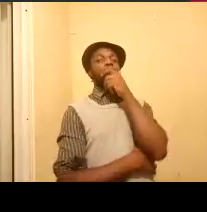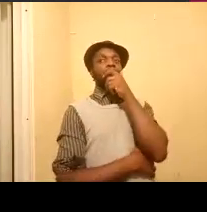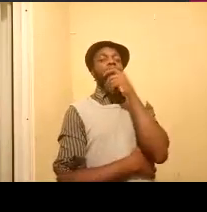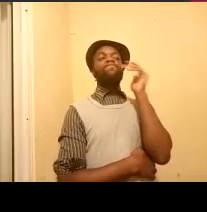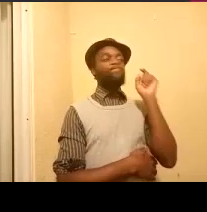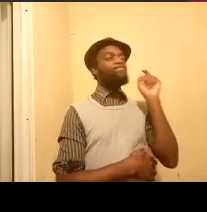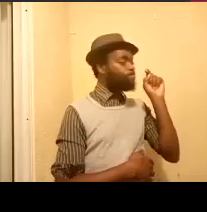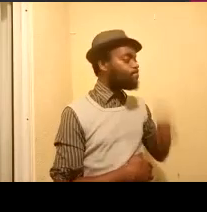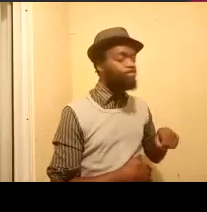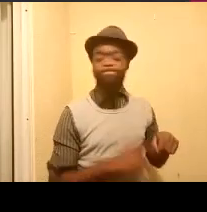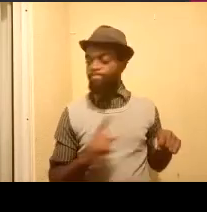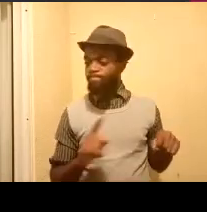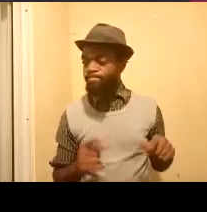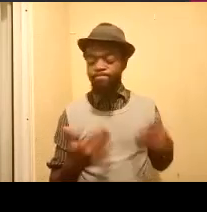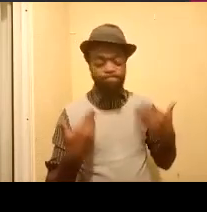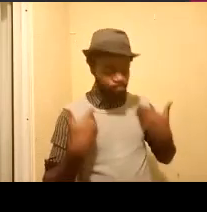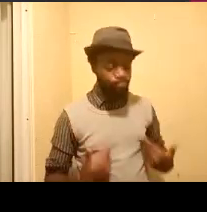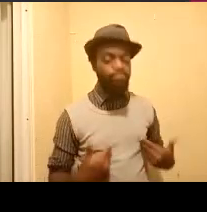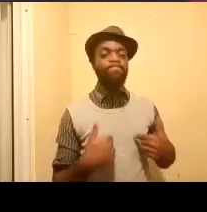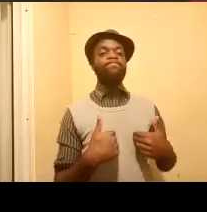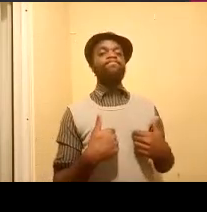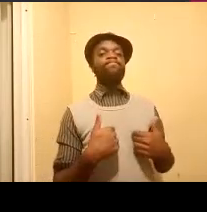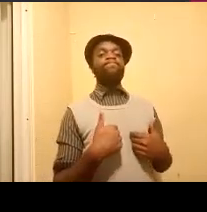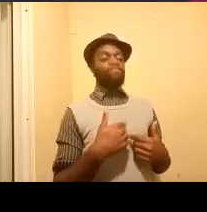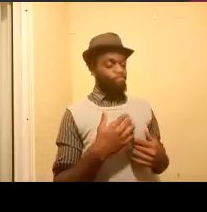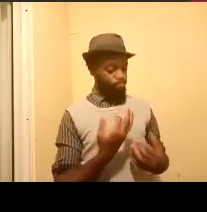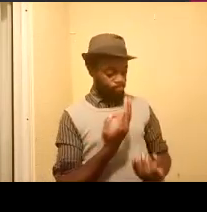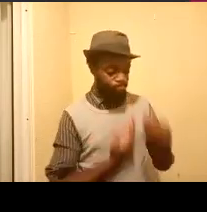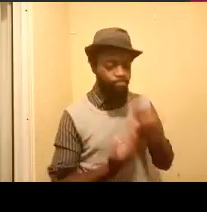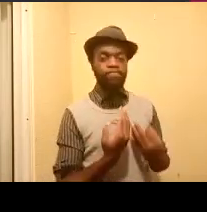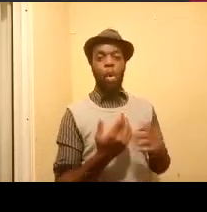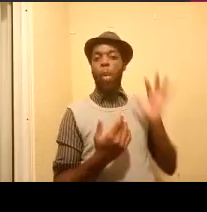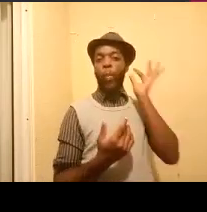usar métodos anticonceptivos, cuidar a la mujer,